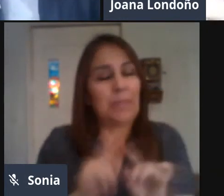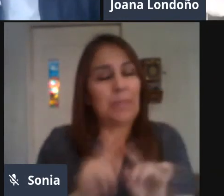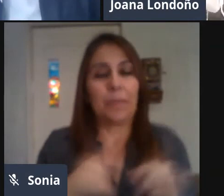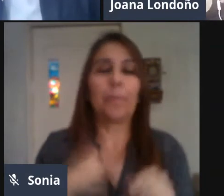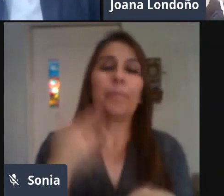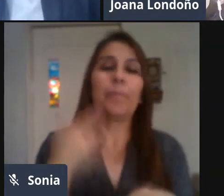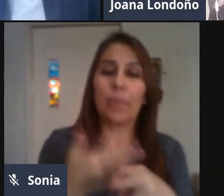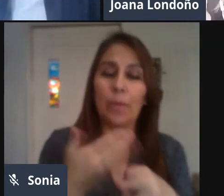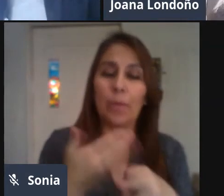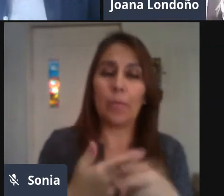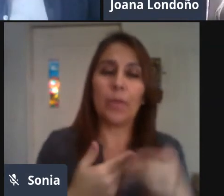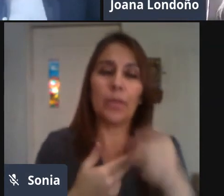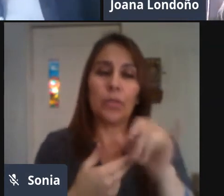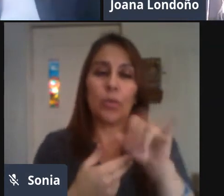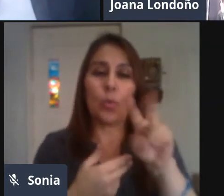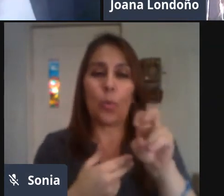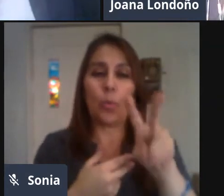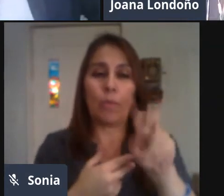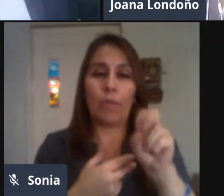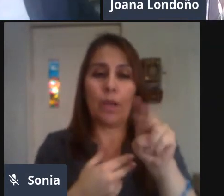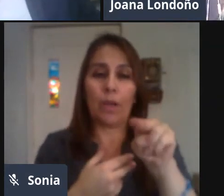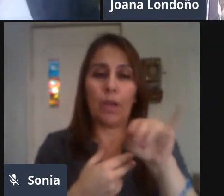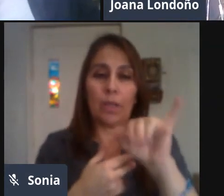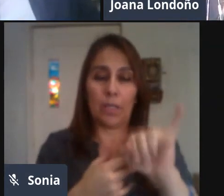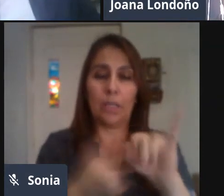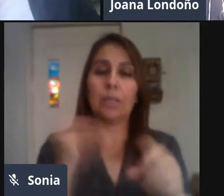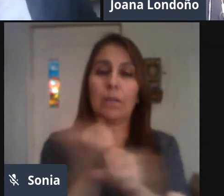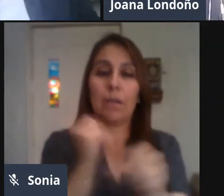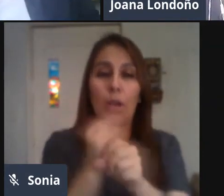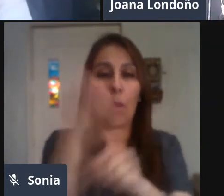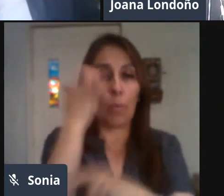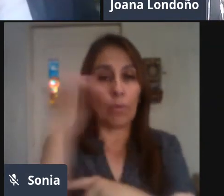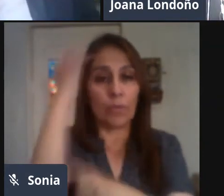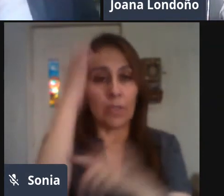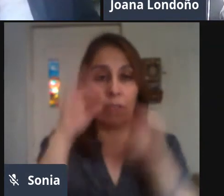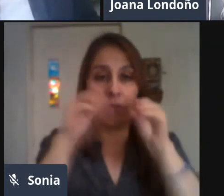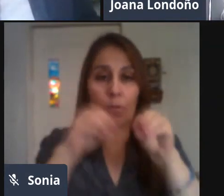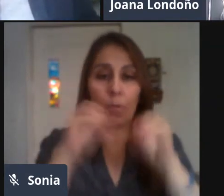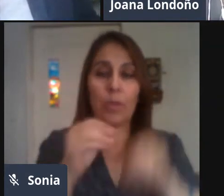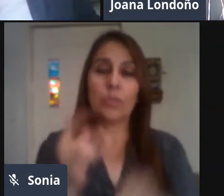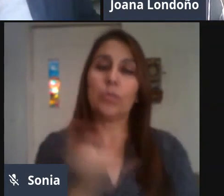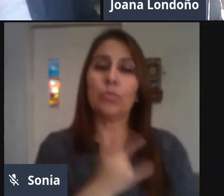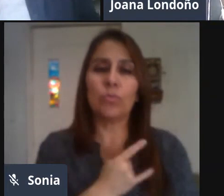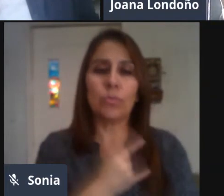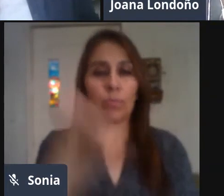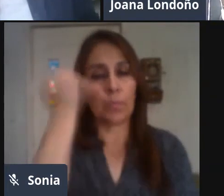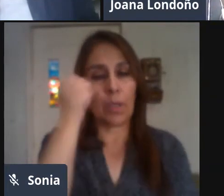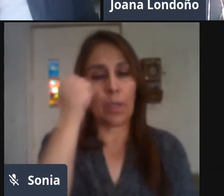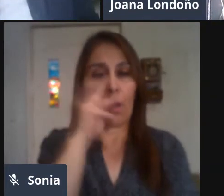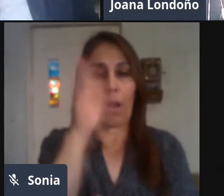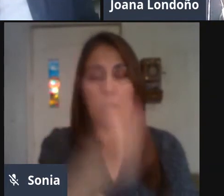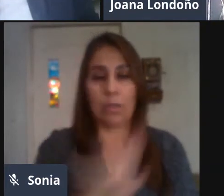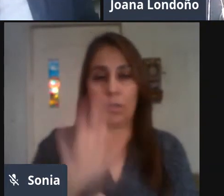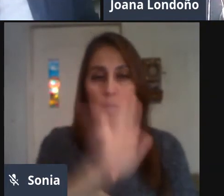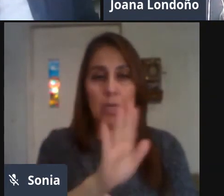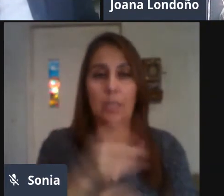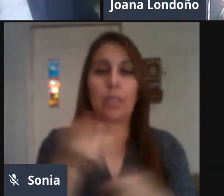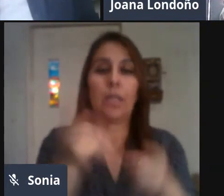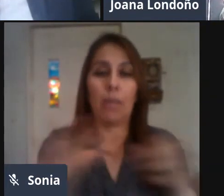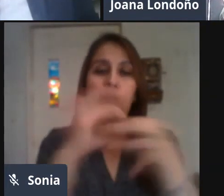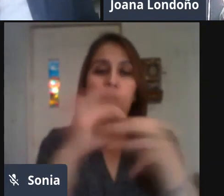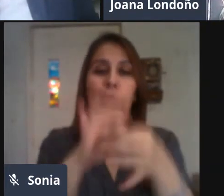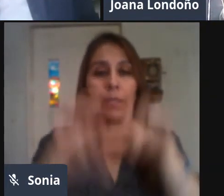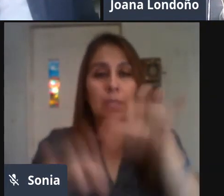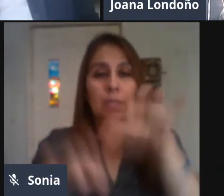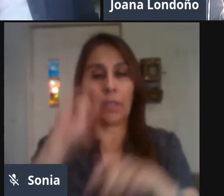nombre es joanne y pasillo hago parte del proceso de profesionalización de la universidad pedagógica y la secretaria de gobierno y nada pues un